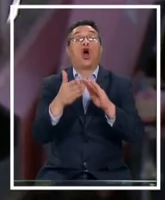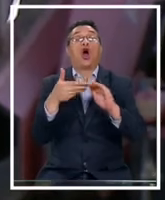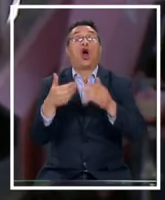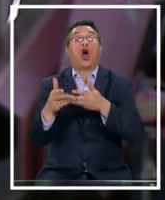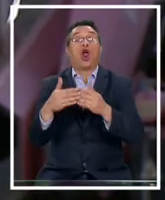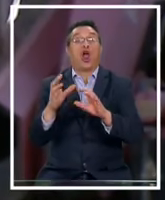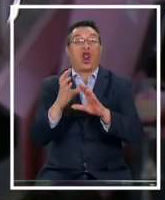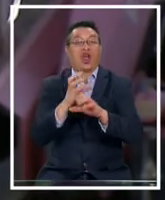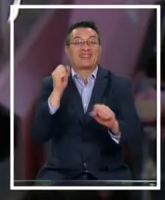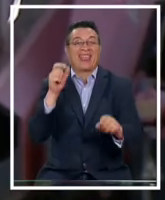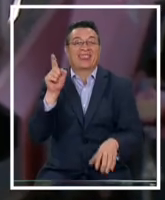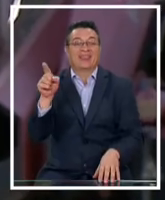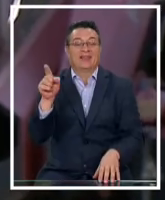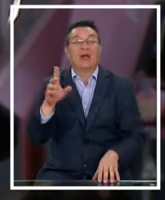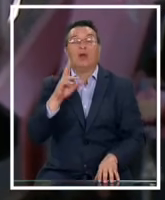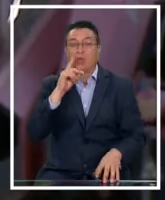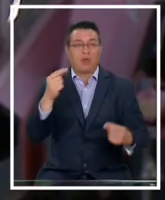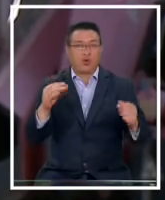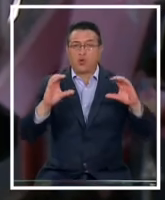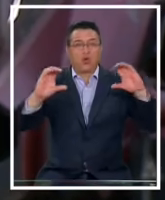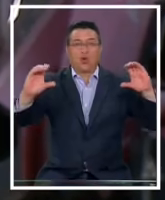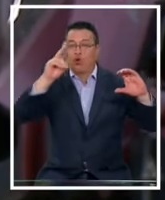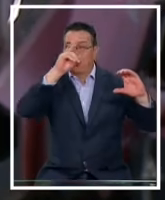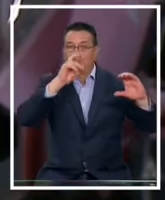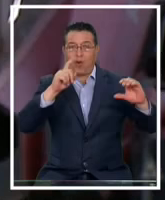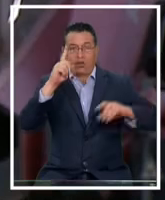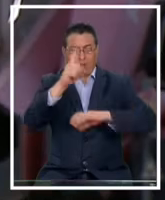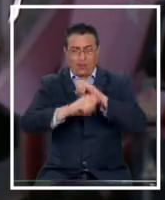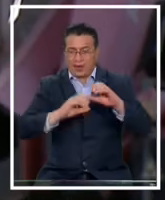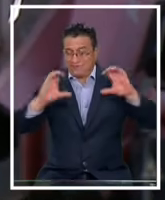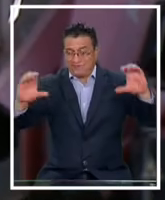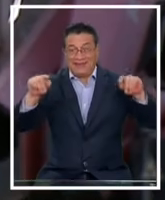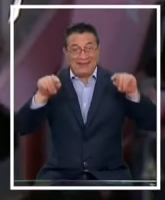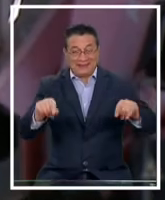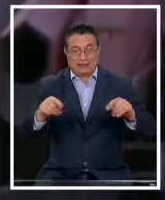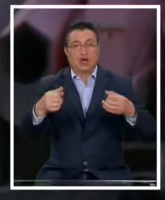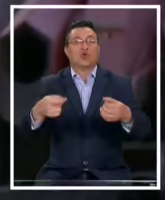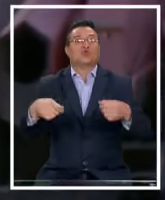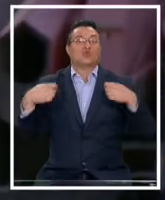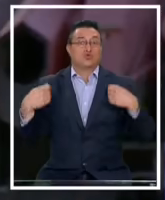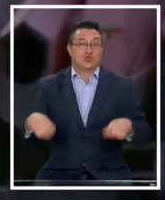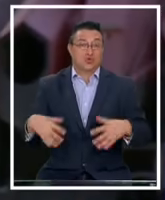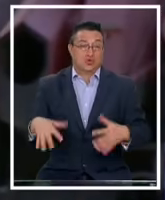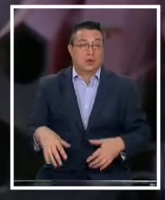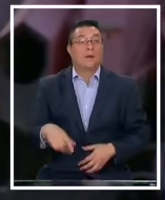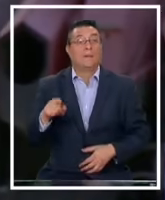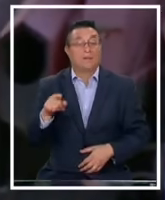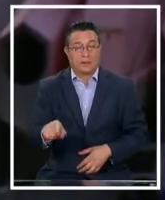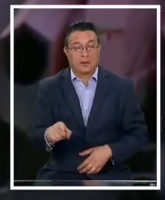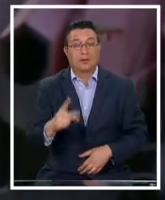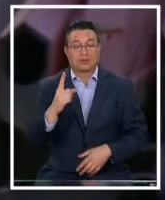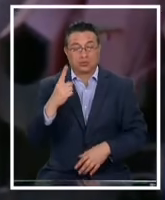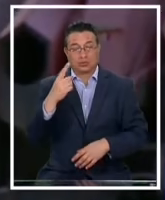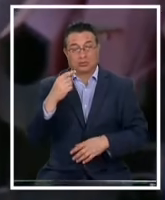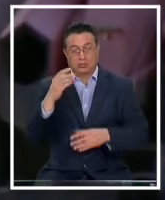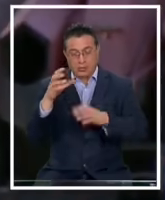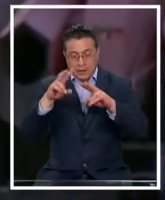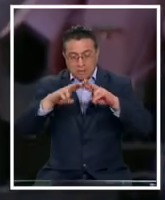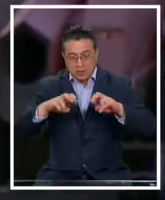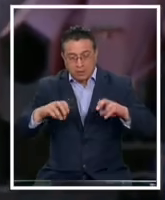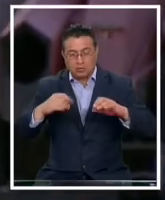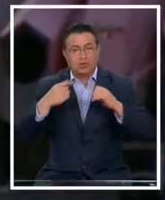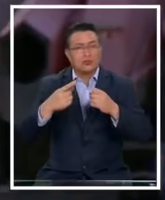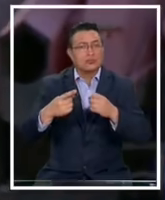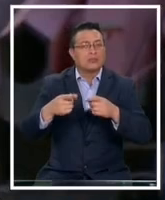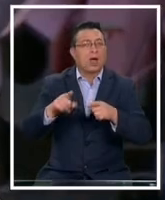año o sea estamos hablando de esa magnitud de cifras pudimos determinar en el curso en la investigación que ellos